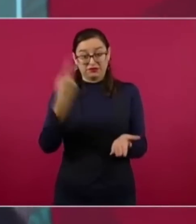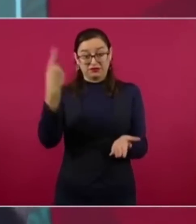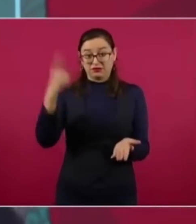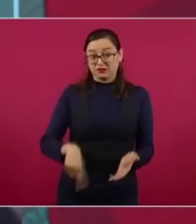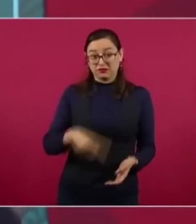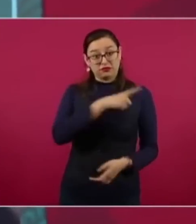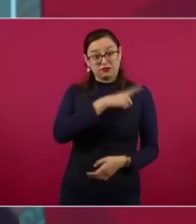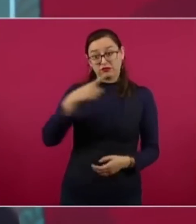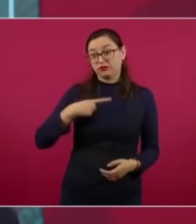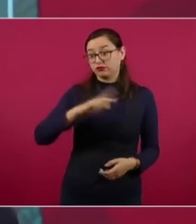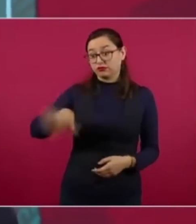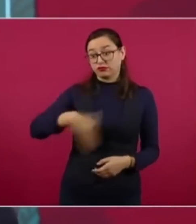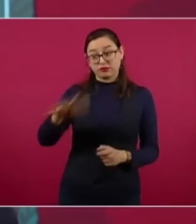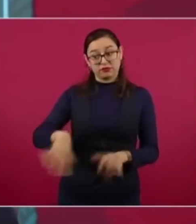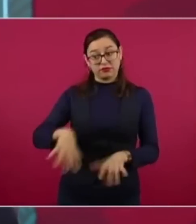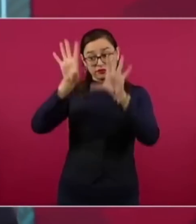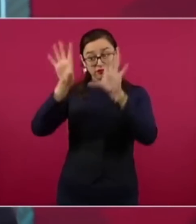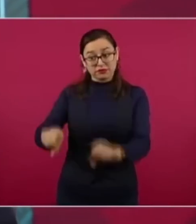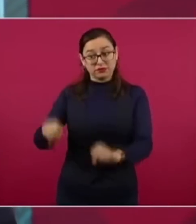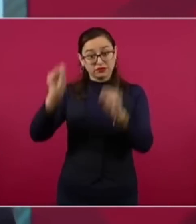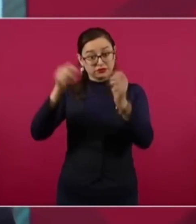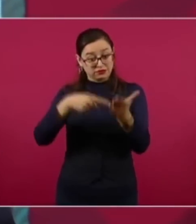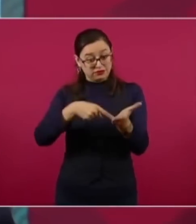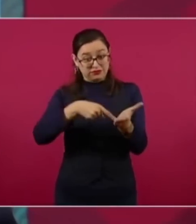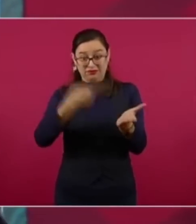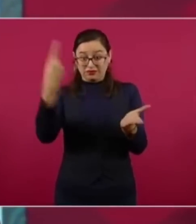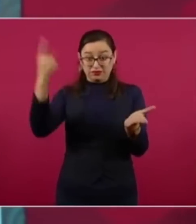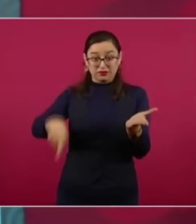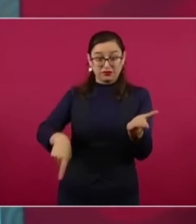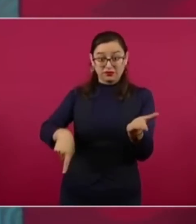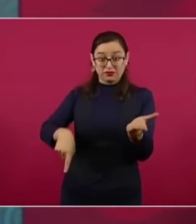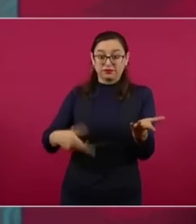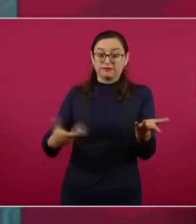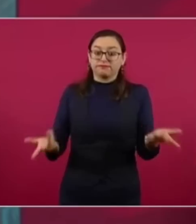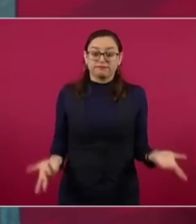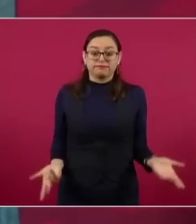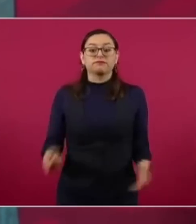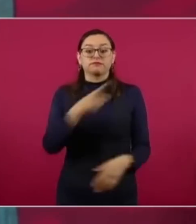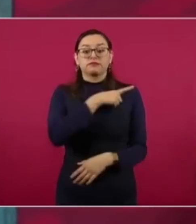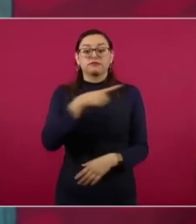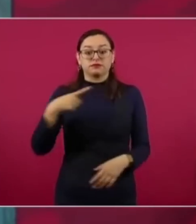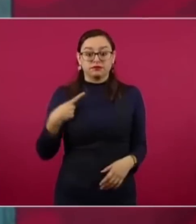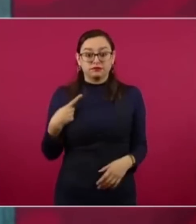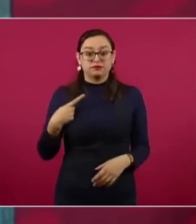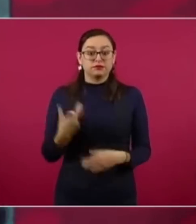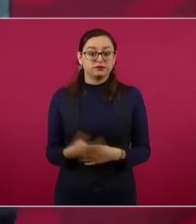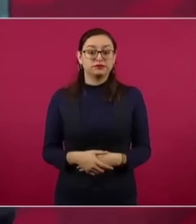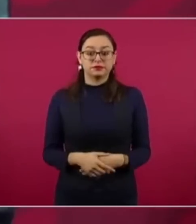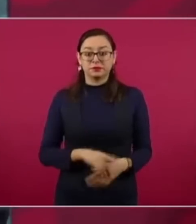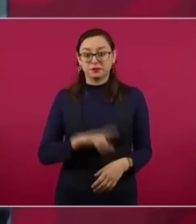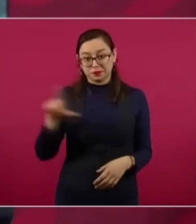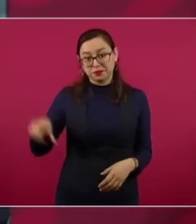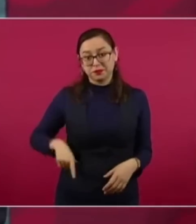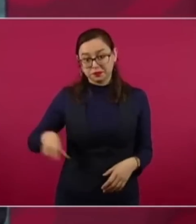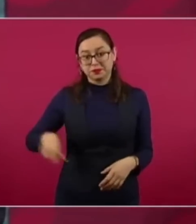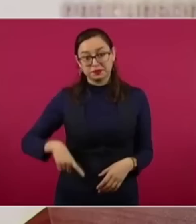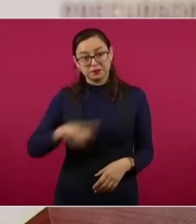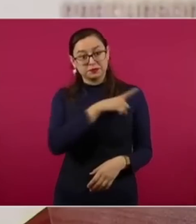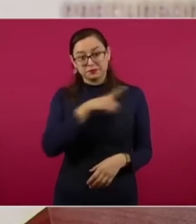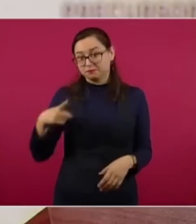se tiene que ejecutar. Y si se pide apoyo al gobierno, se ejecuta, sea quien sea.